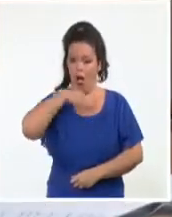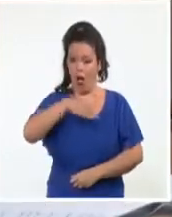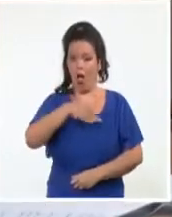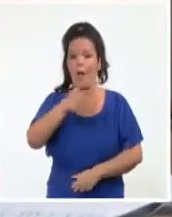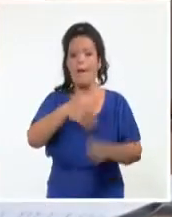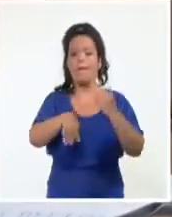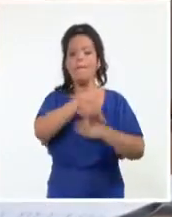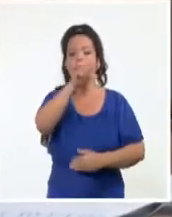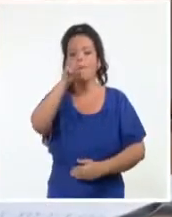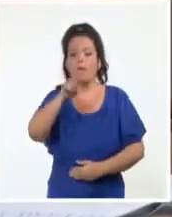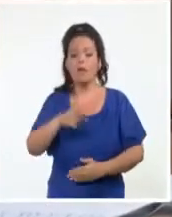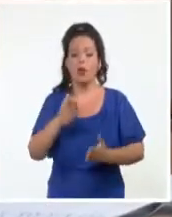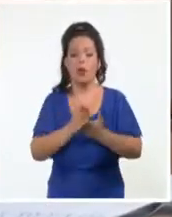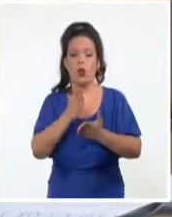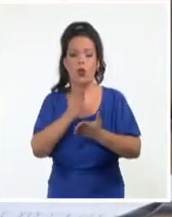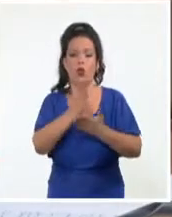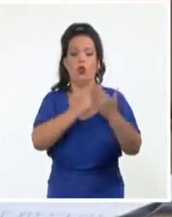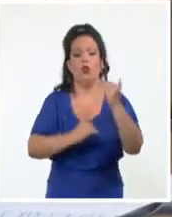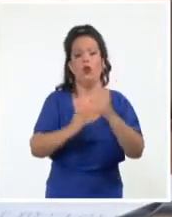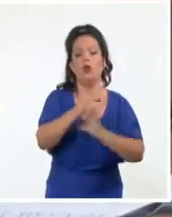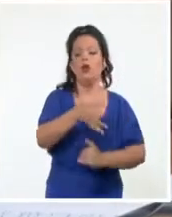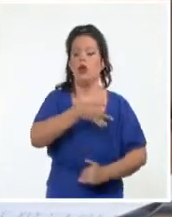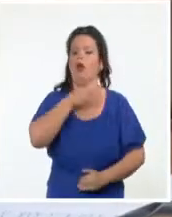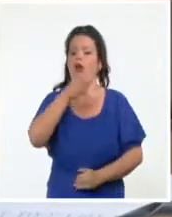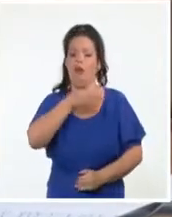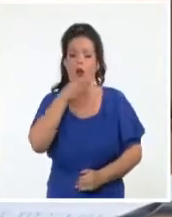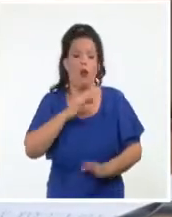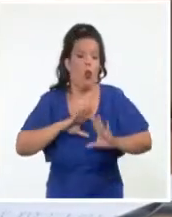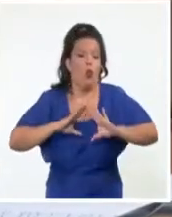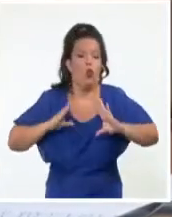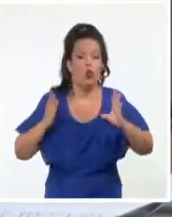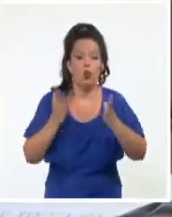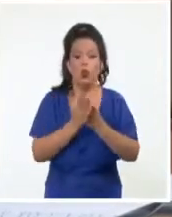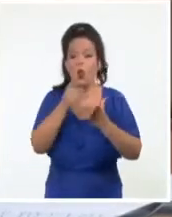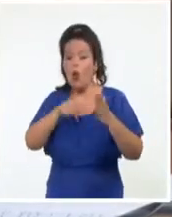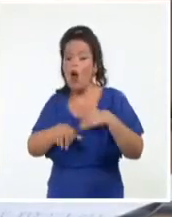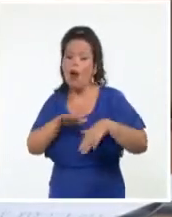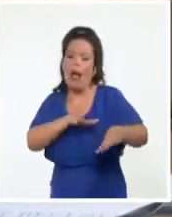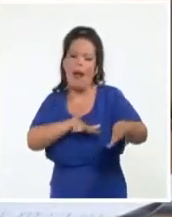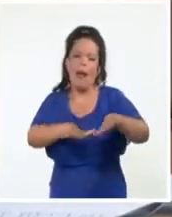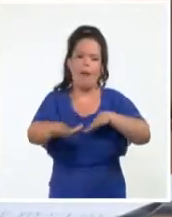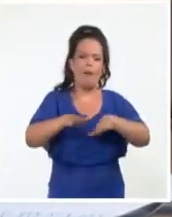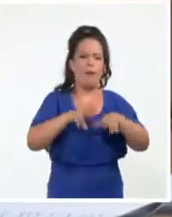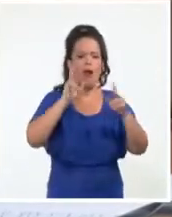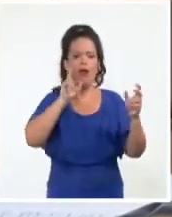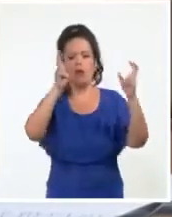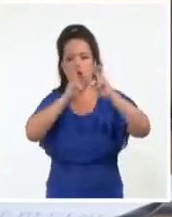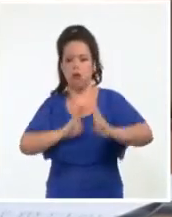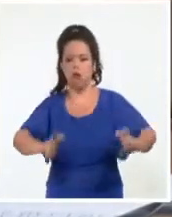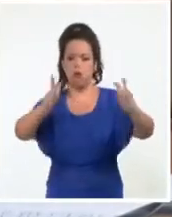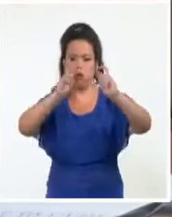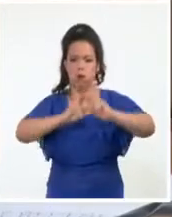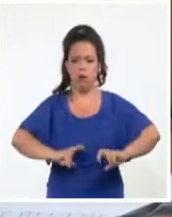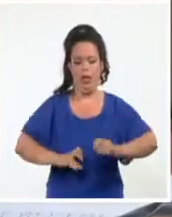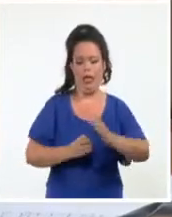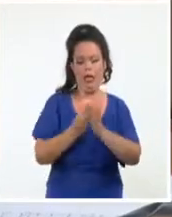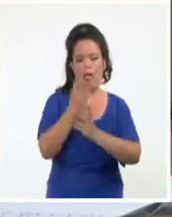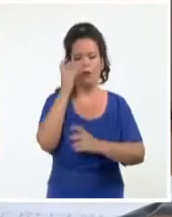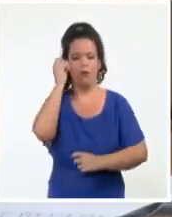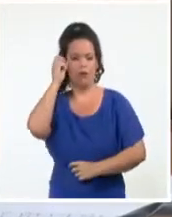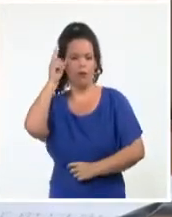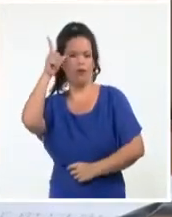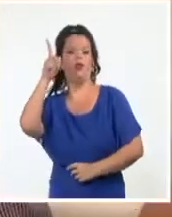Educación Superior, bueno, todo lo que se haga, toda la preparación que hagamos, toda la investigación, toda la innovación, naturalmente tiene